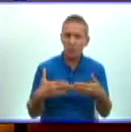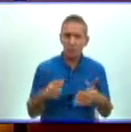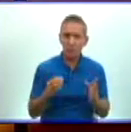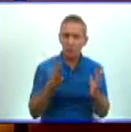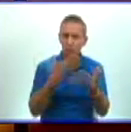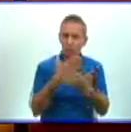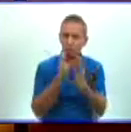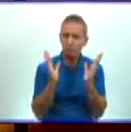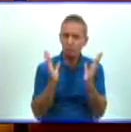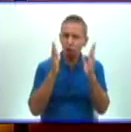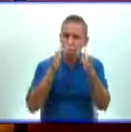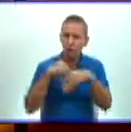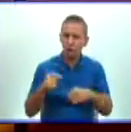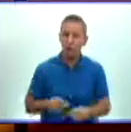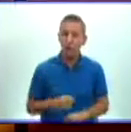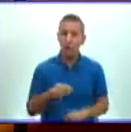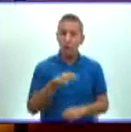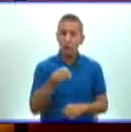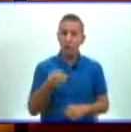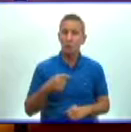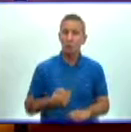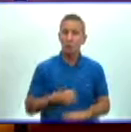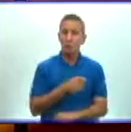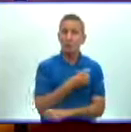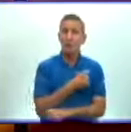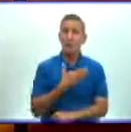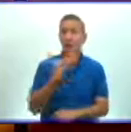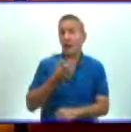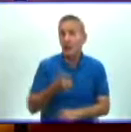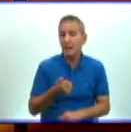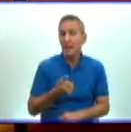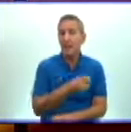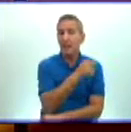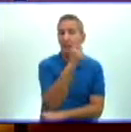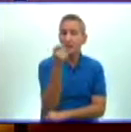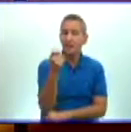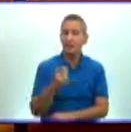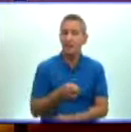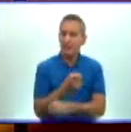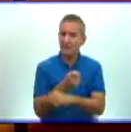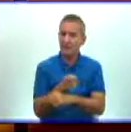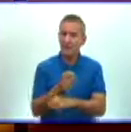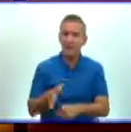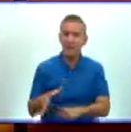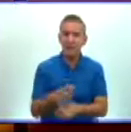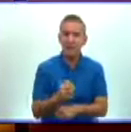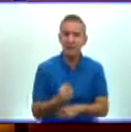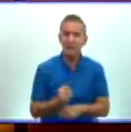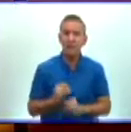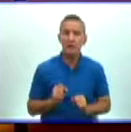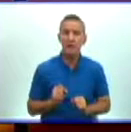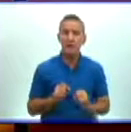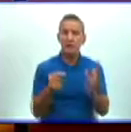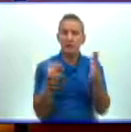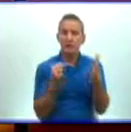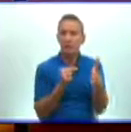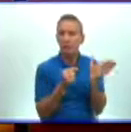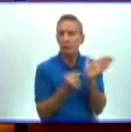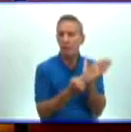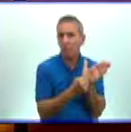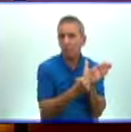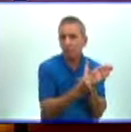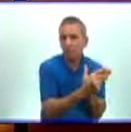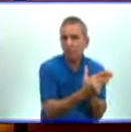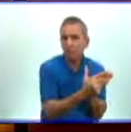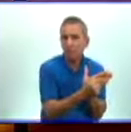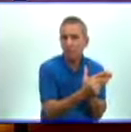buen maestro que enseña a todos. Tres puntos. ¿Va a poner